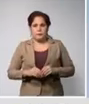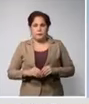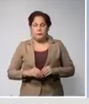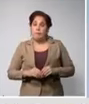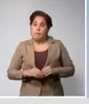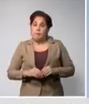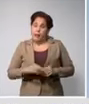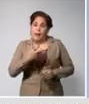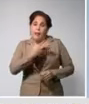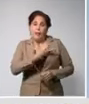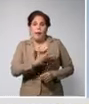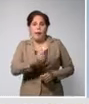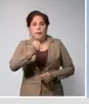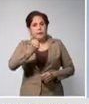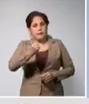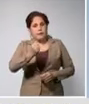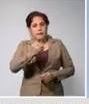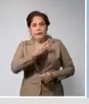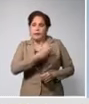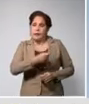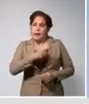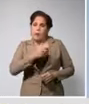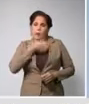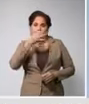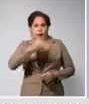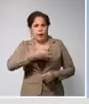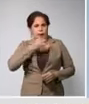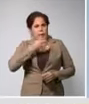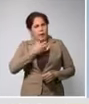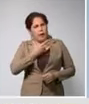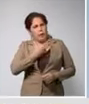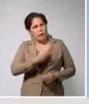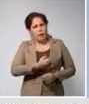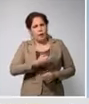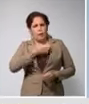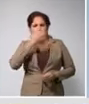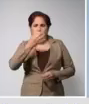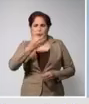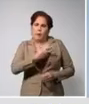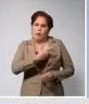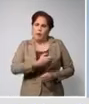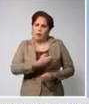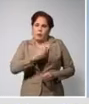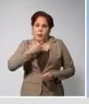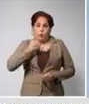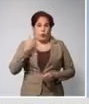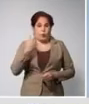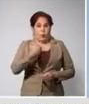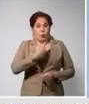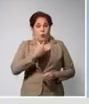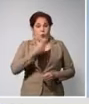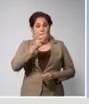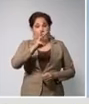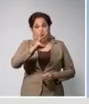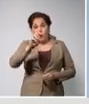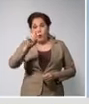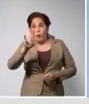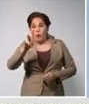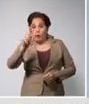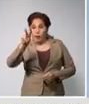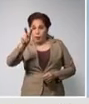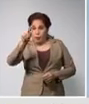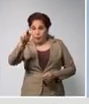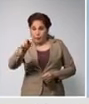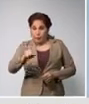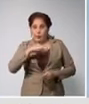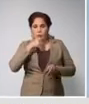Lamentamos mucho y damos las condolencias, y ya en Cuba 392 personas